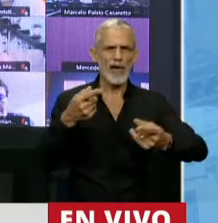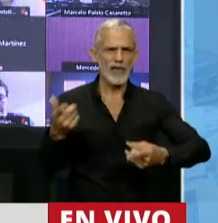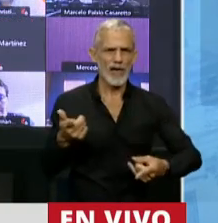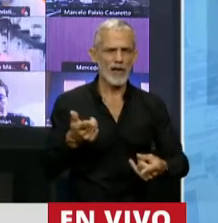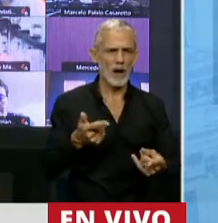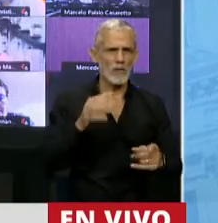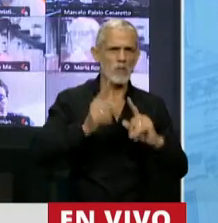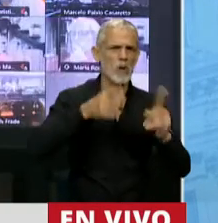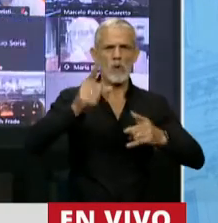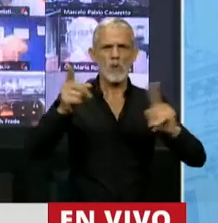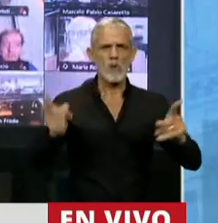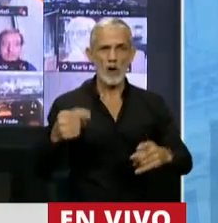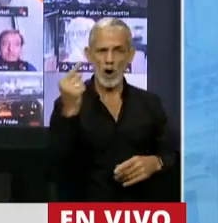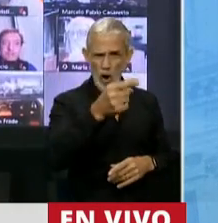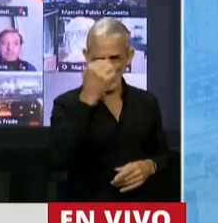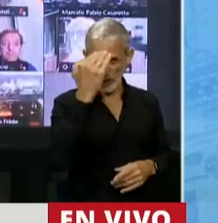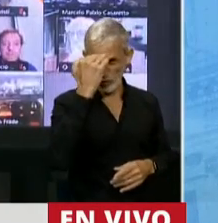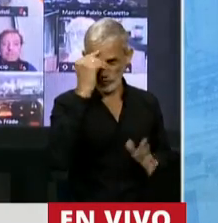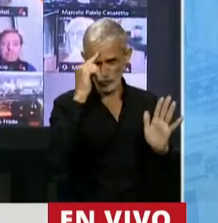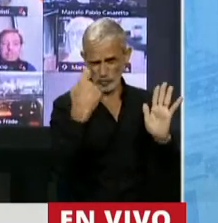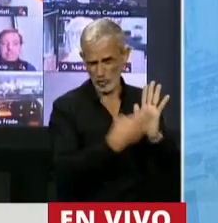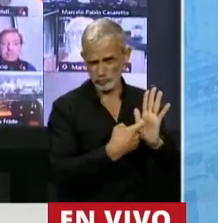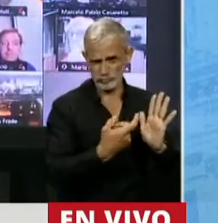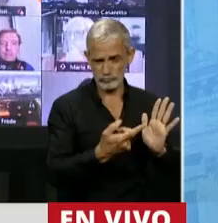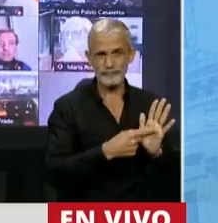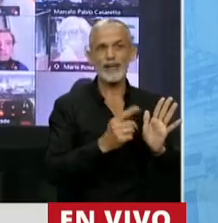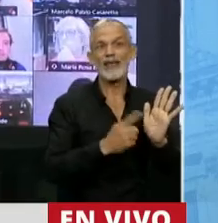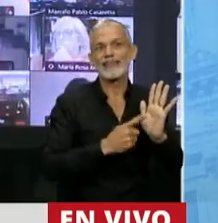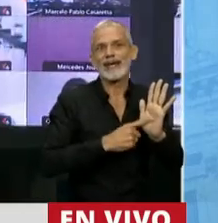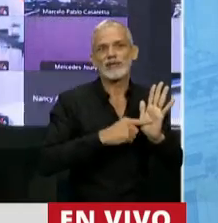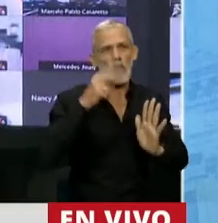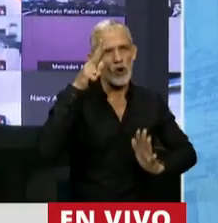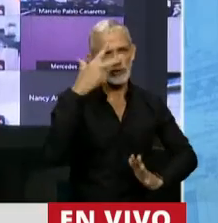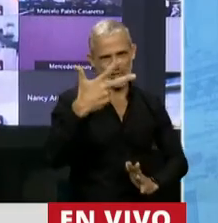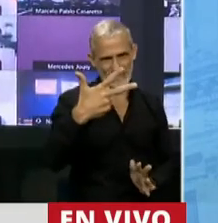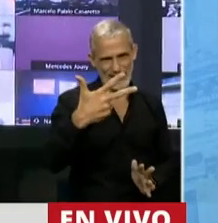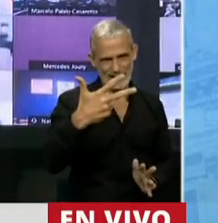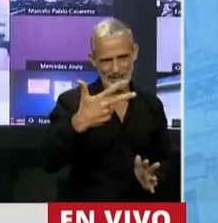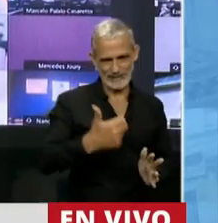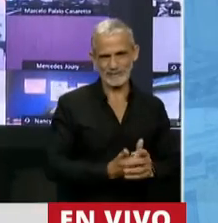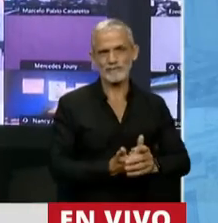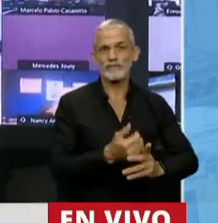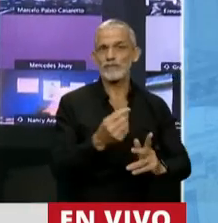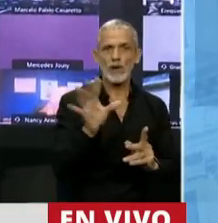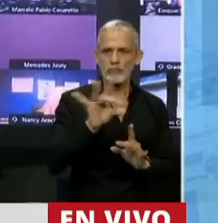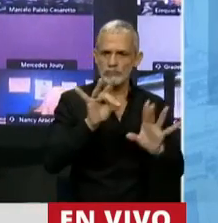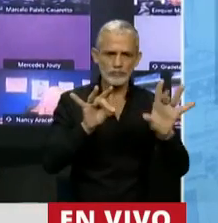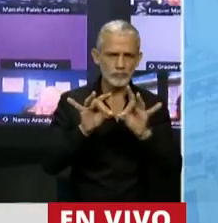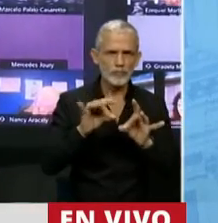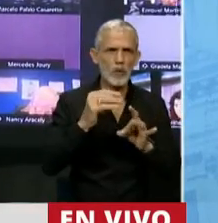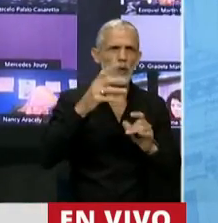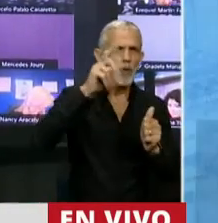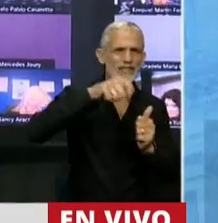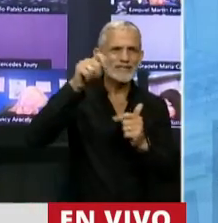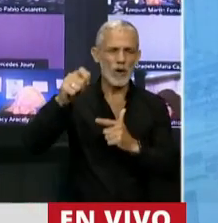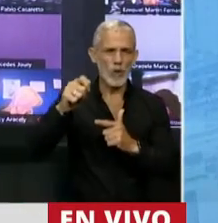tomadas abiertamente en contra de la Constitución. Bueno, paradigmático en el decreto 83, donde designa dos jueces